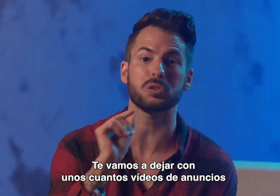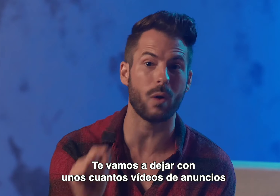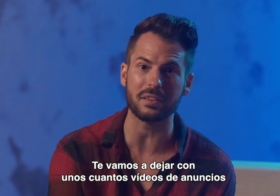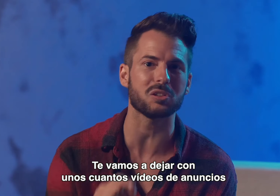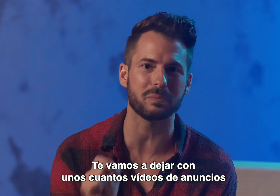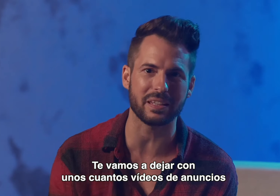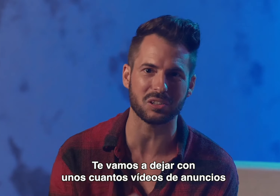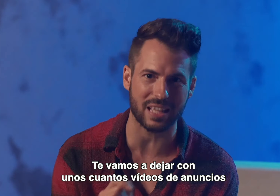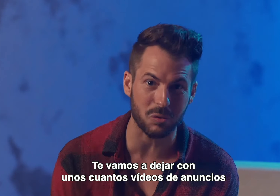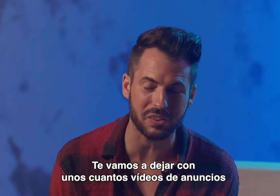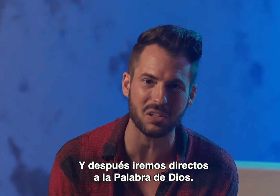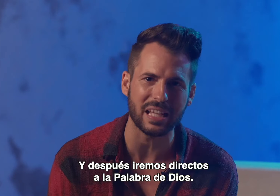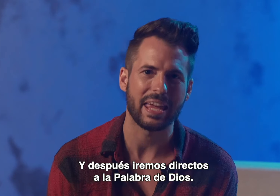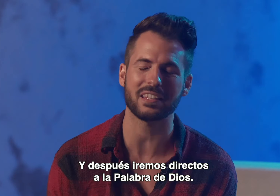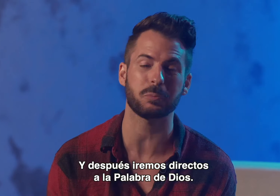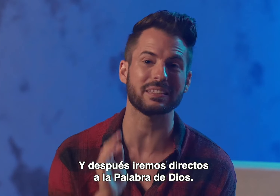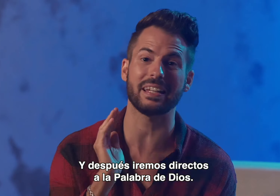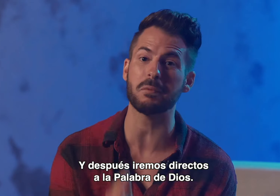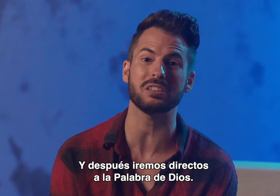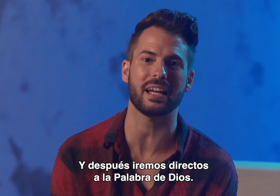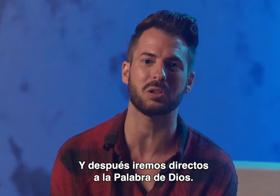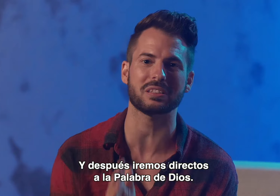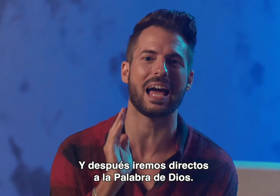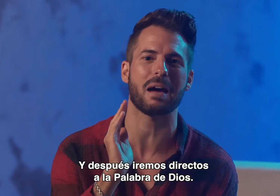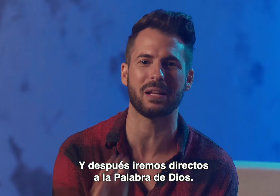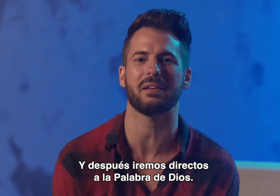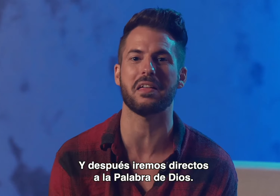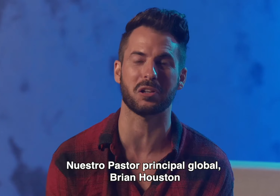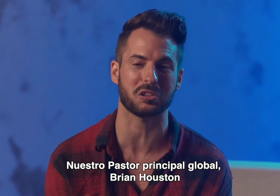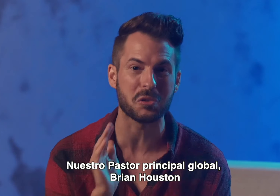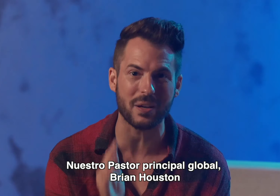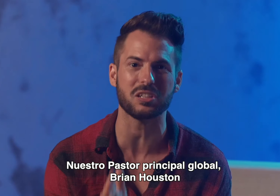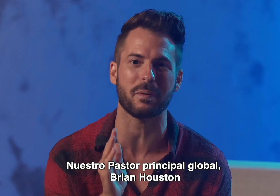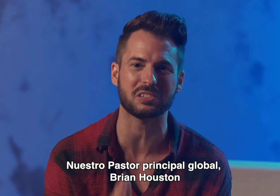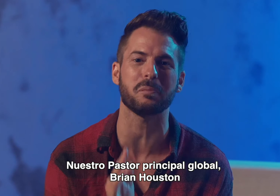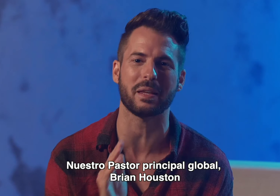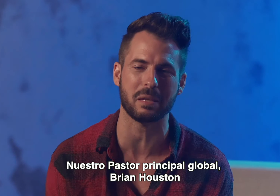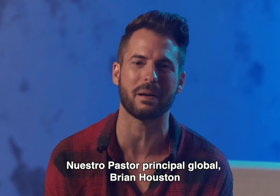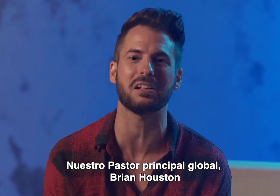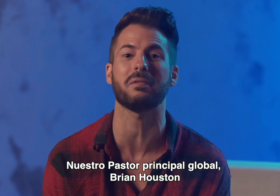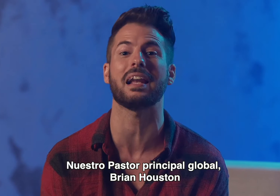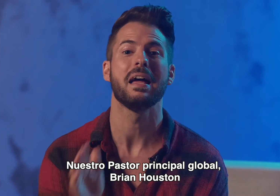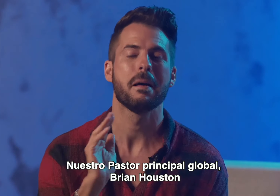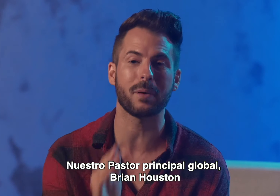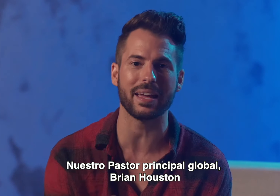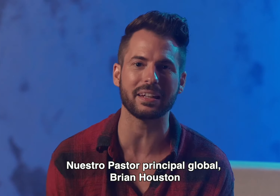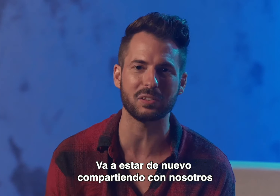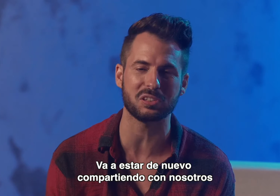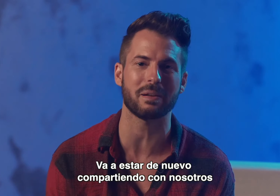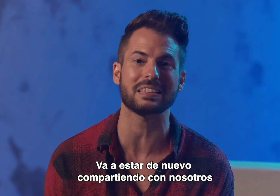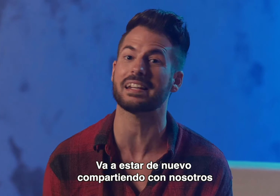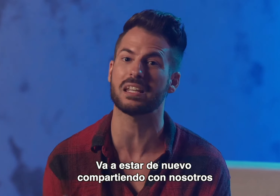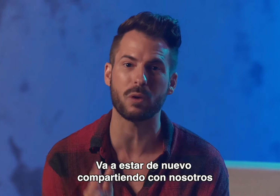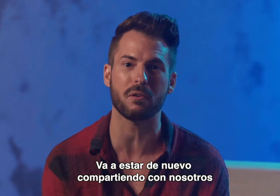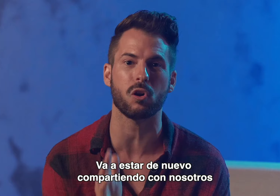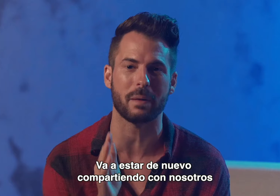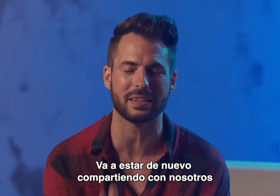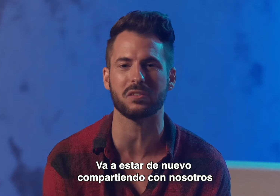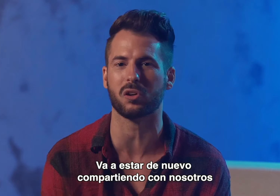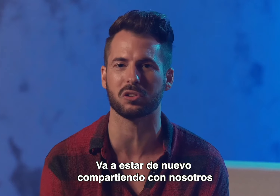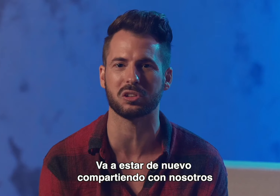con unos cuantos vídeos de anuncios y después iremos directos a la palabra de Dios. Nuestro pastor principal global, Brian Houston, va a estar de